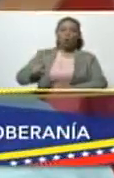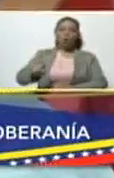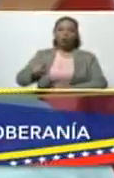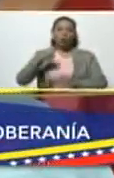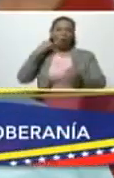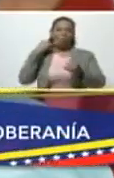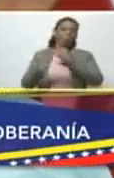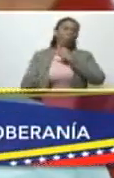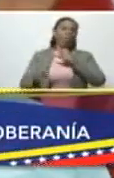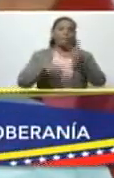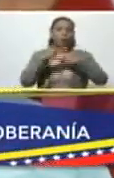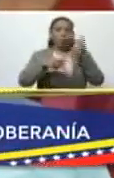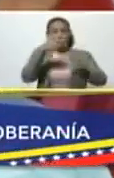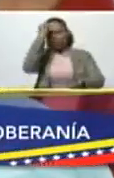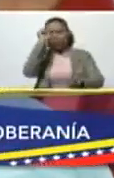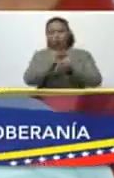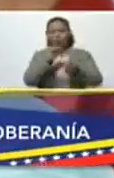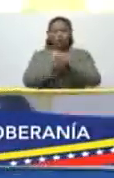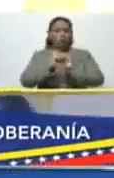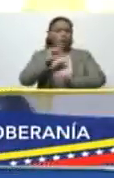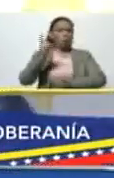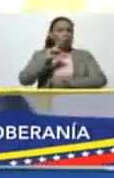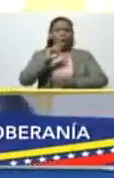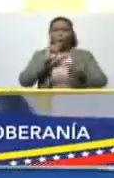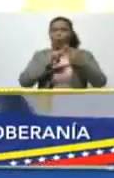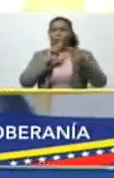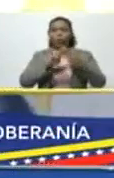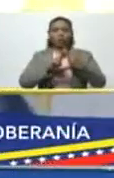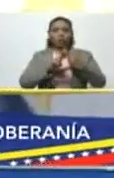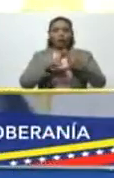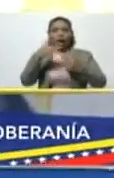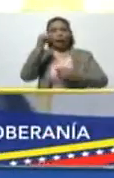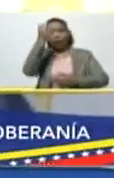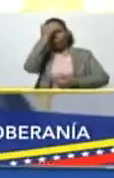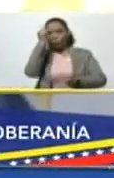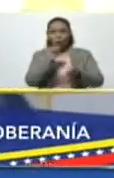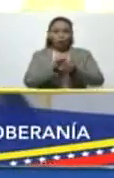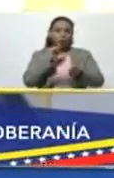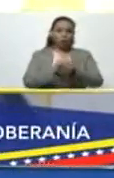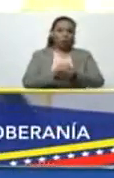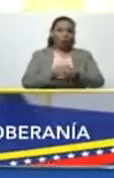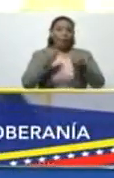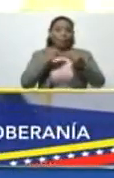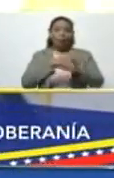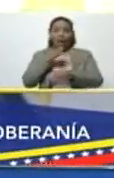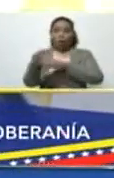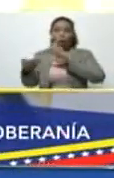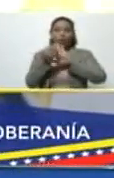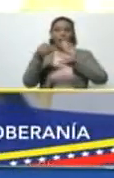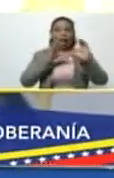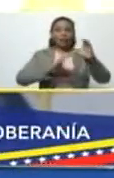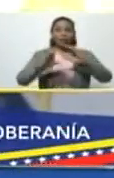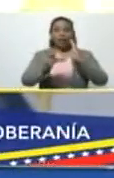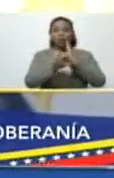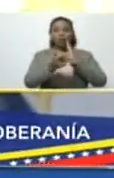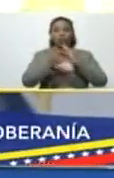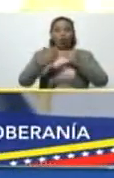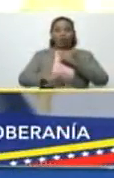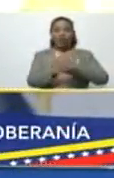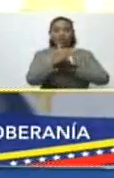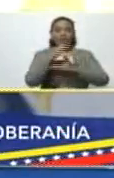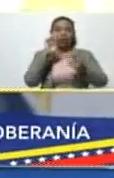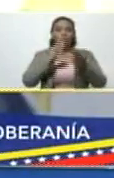venganza política, por brutalidad, hay que ser bien bruto para ir contra la ciencia, la tecnología, los avances